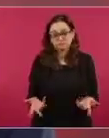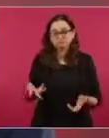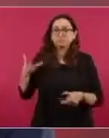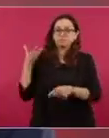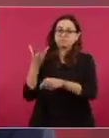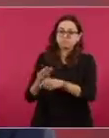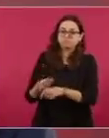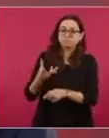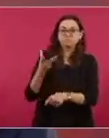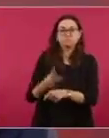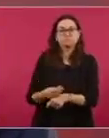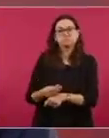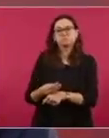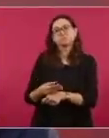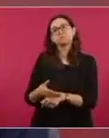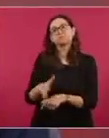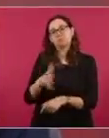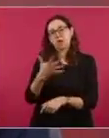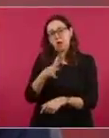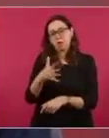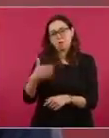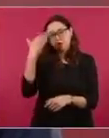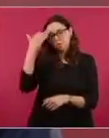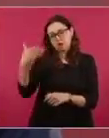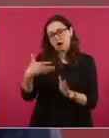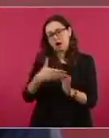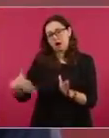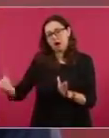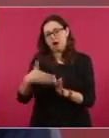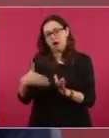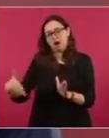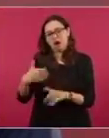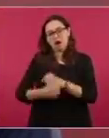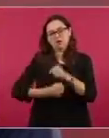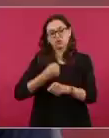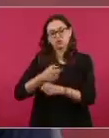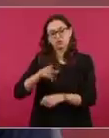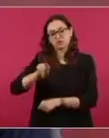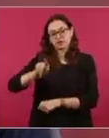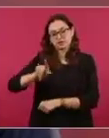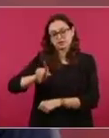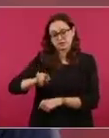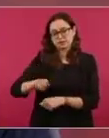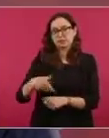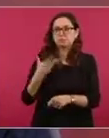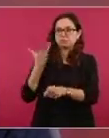reconstruyó en los años 70 del siglo pasado.